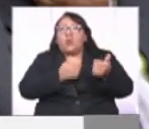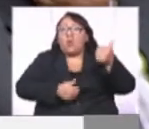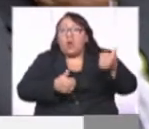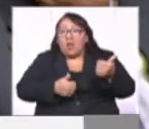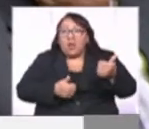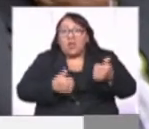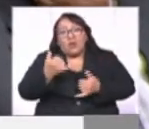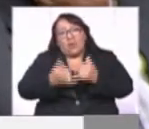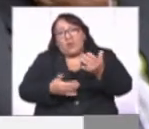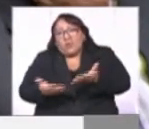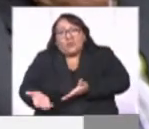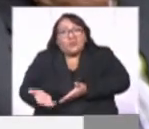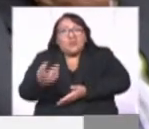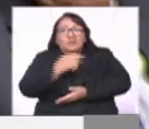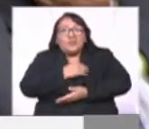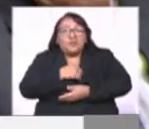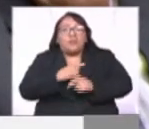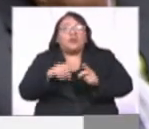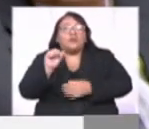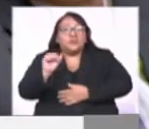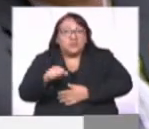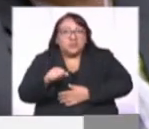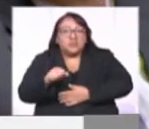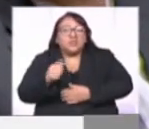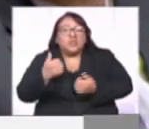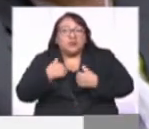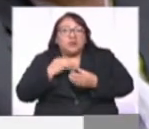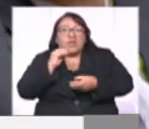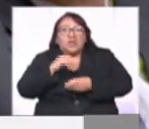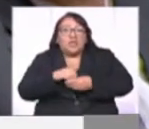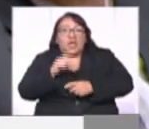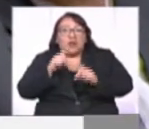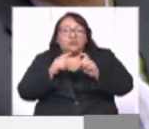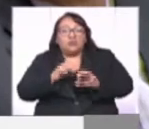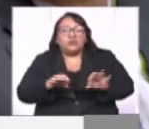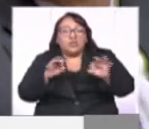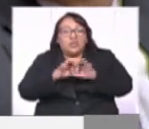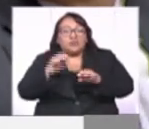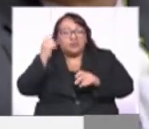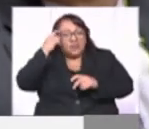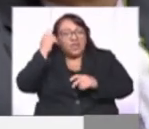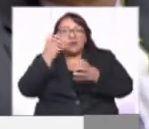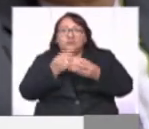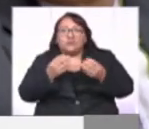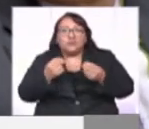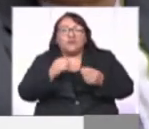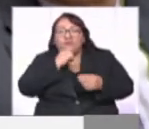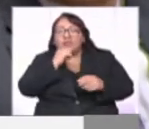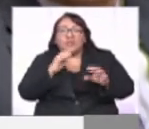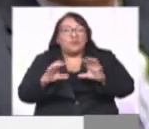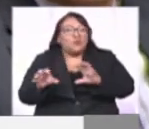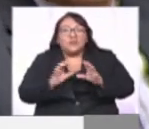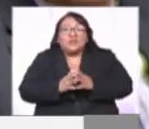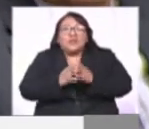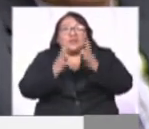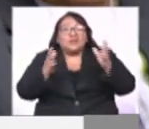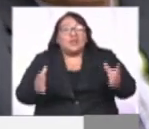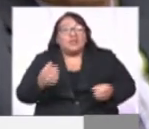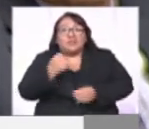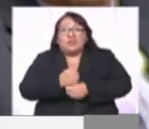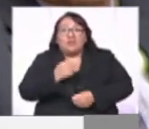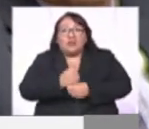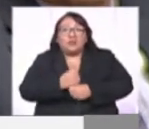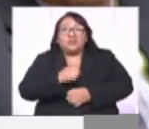que lo último. Pero lo que sí, además tengo que agregar esa reflexión, presidente, que hay mucho por hacer, hay una enorme tarea. Y